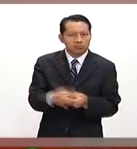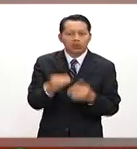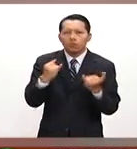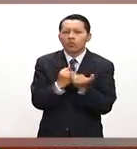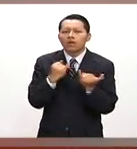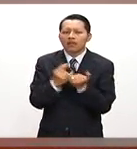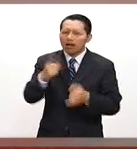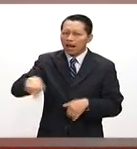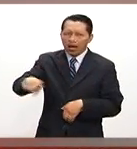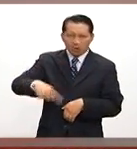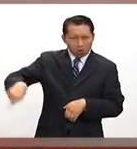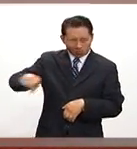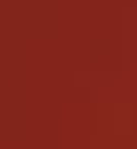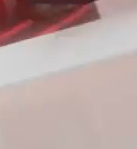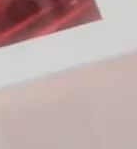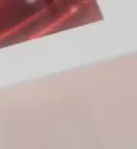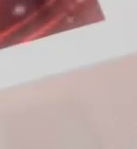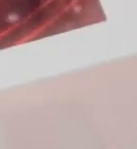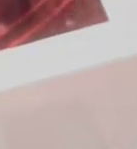van a pagar por el muro.